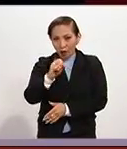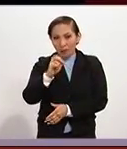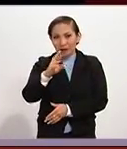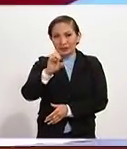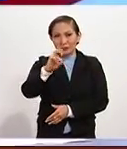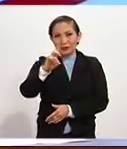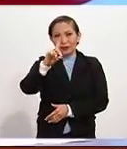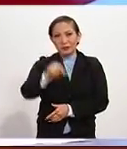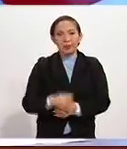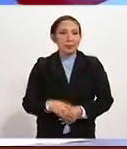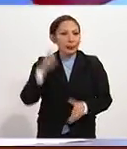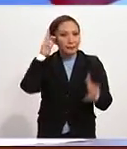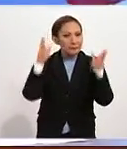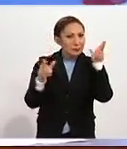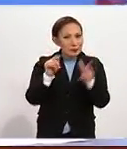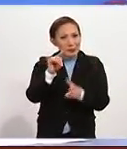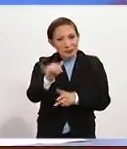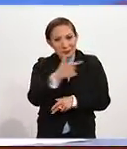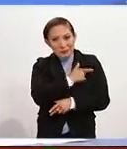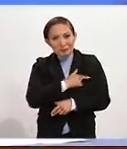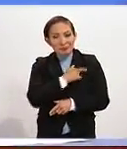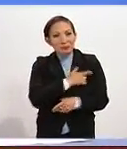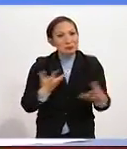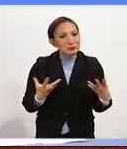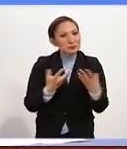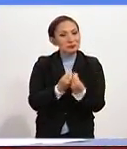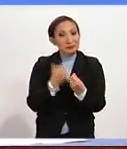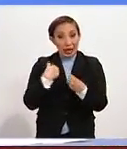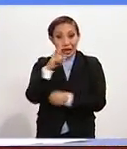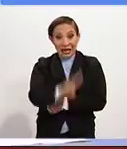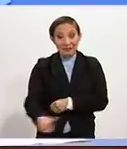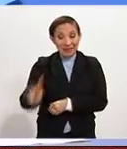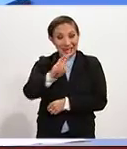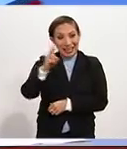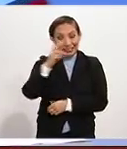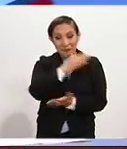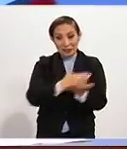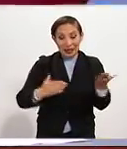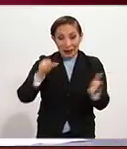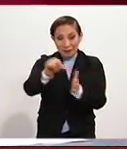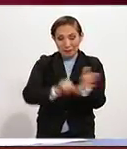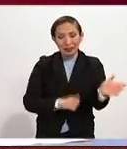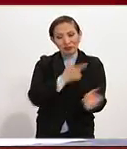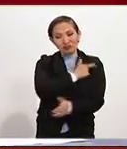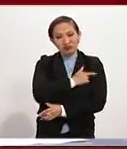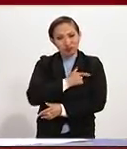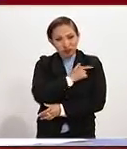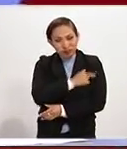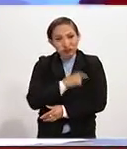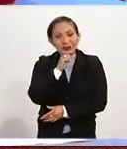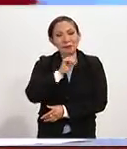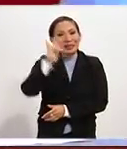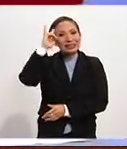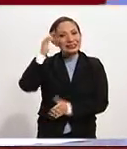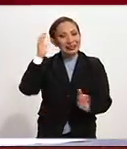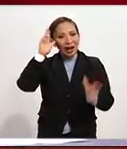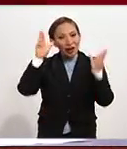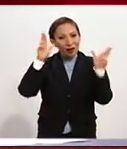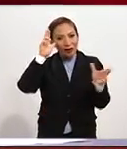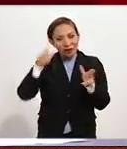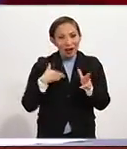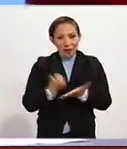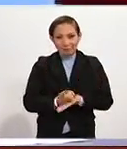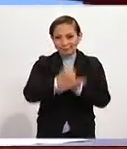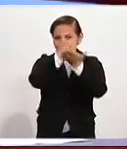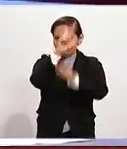¿Cómo estás, Omar? Hola, ¿qué tal, Pati? Es un placer saludarte. Ya viernes y mitad de mes, es un placer saludar también a Griselda Yebra, quien se encuentra